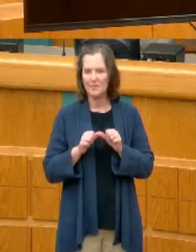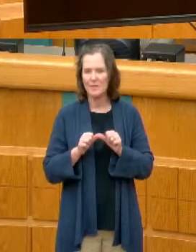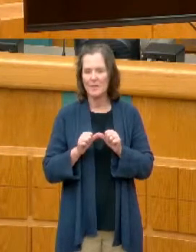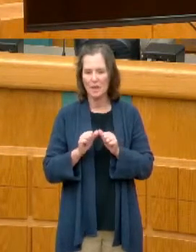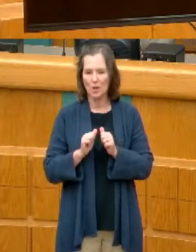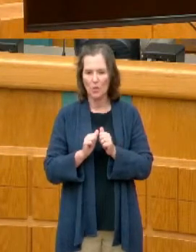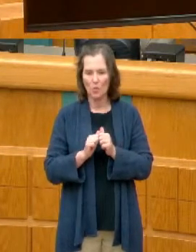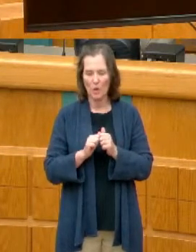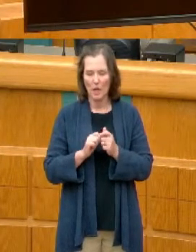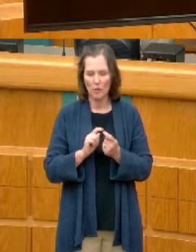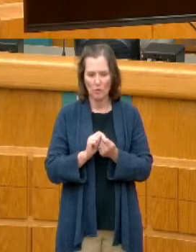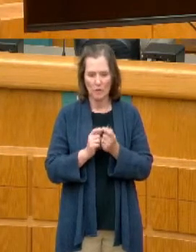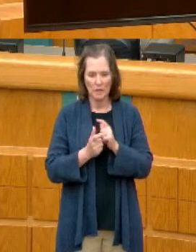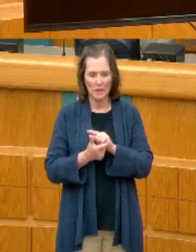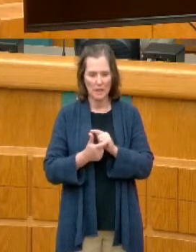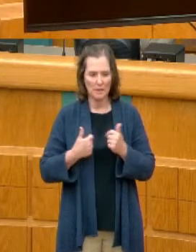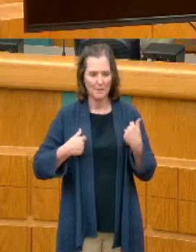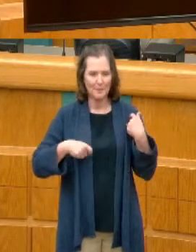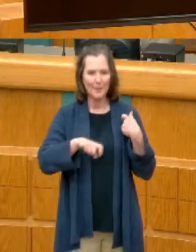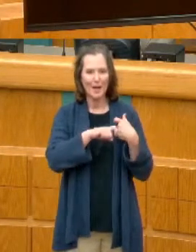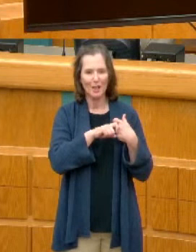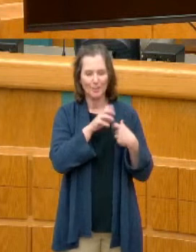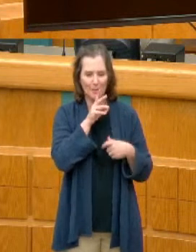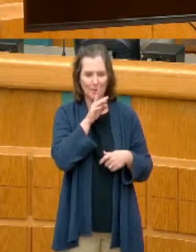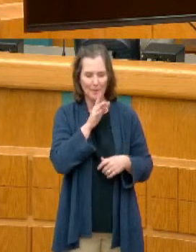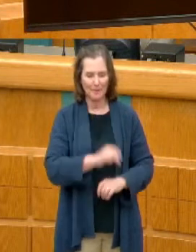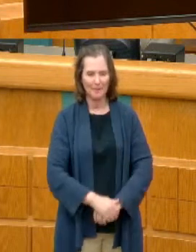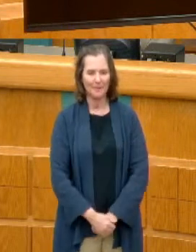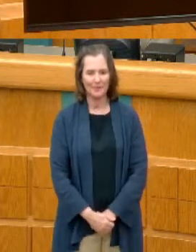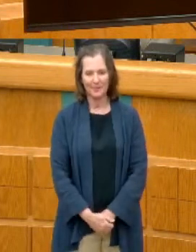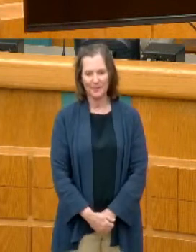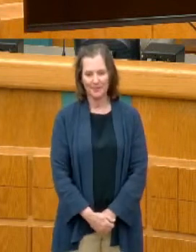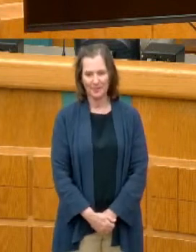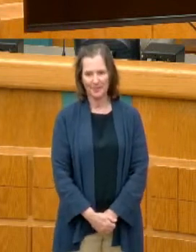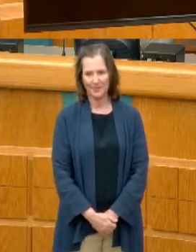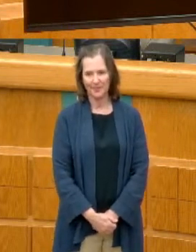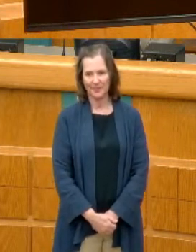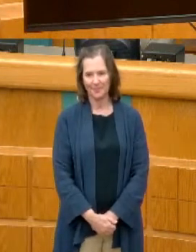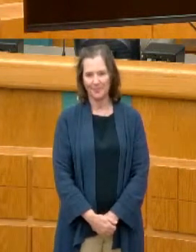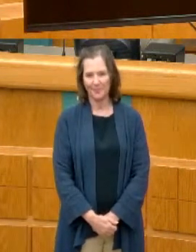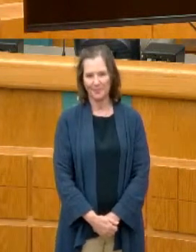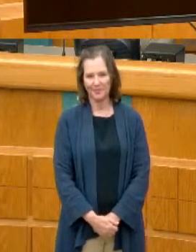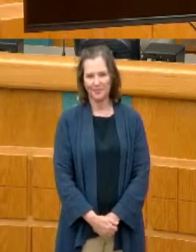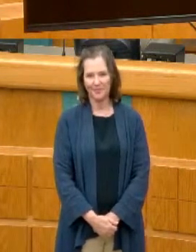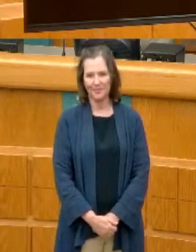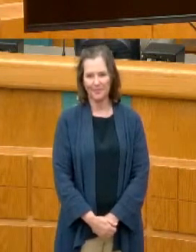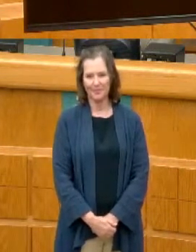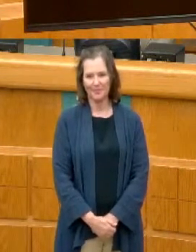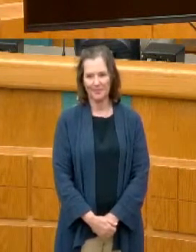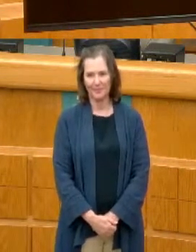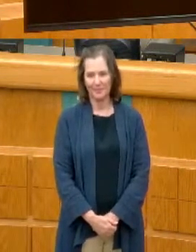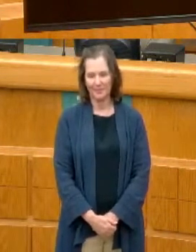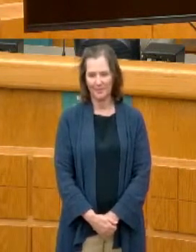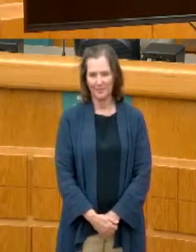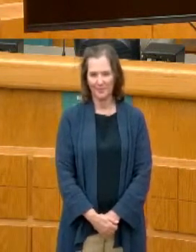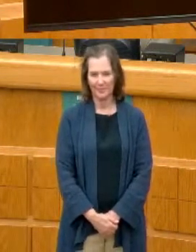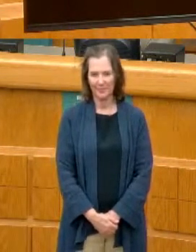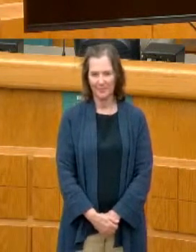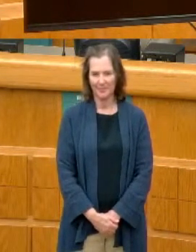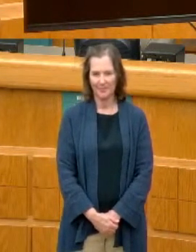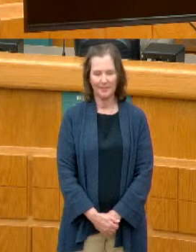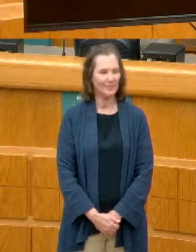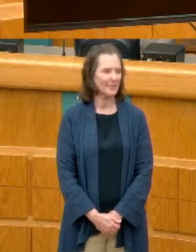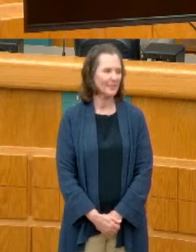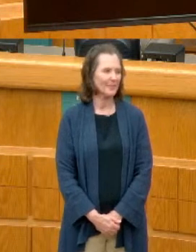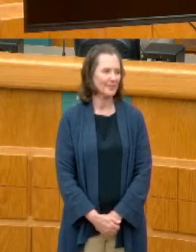cerradas en donde los niveles de casos por COVID sean altos. Esto incluye el condado de Nueces. Entre los recursos locales se encuentra la clínica comunitaria, el